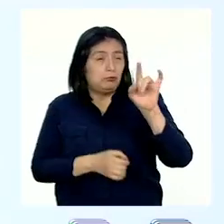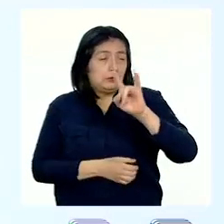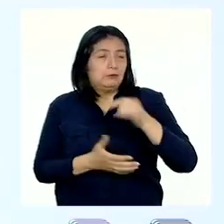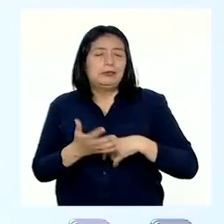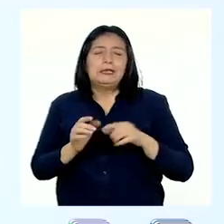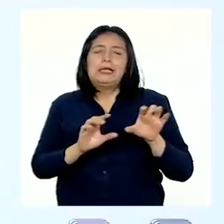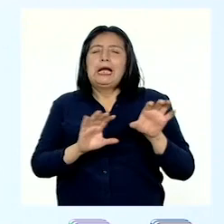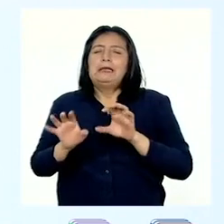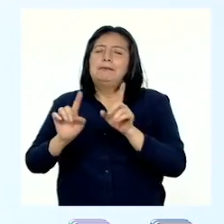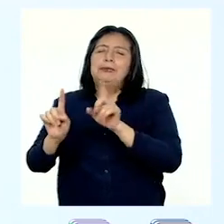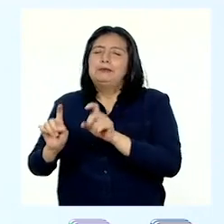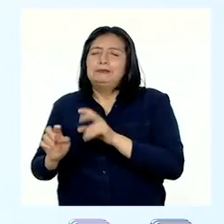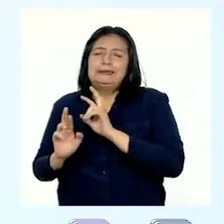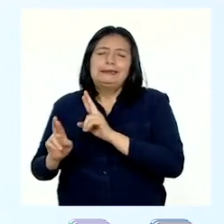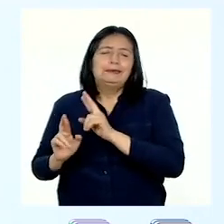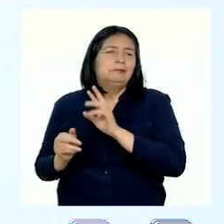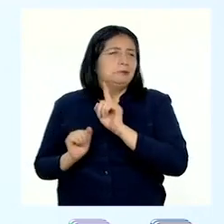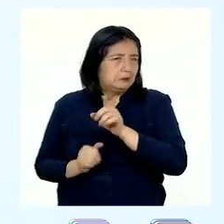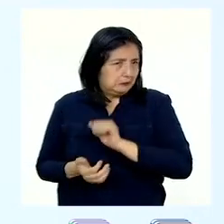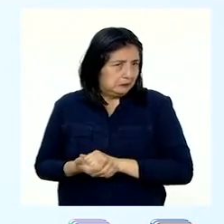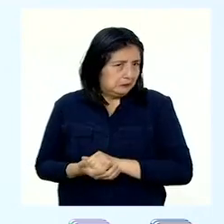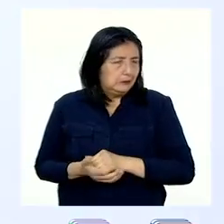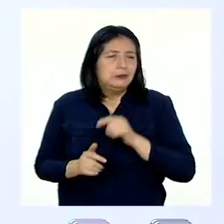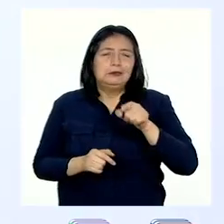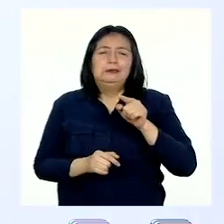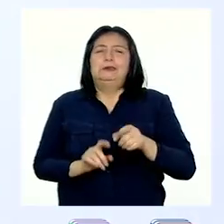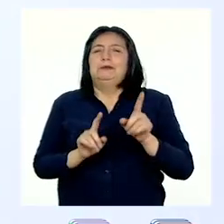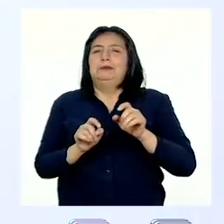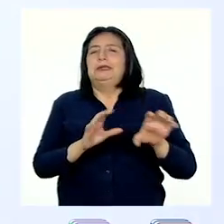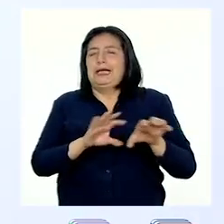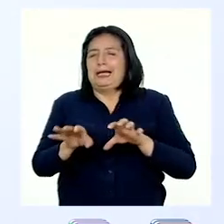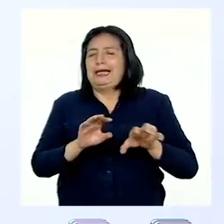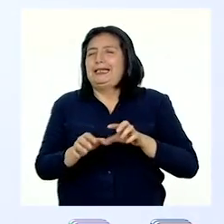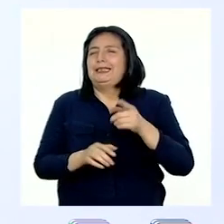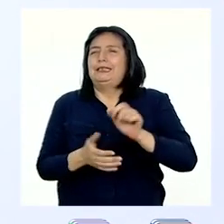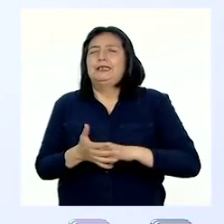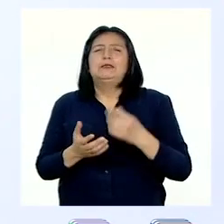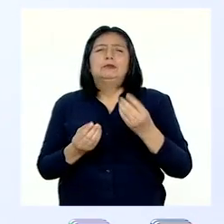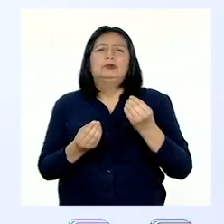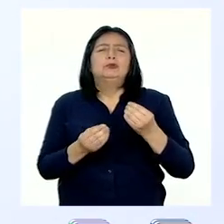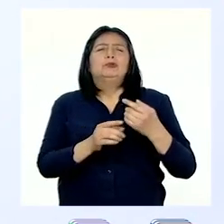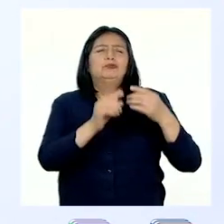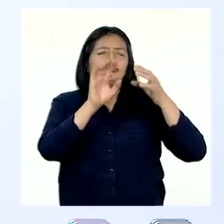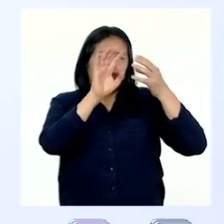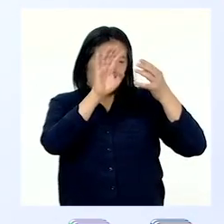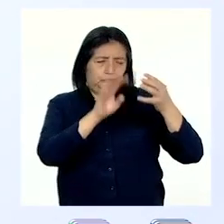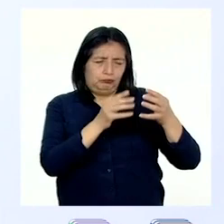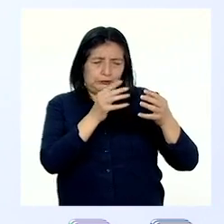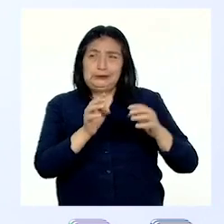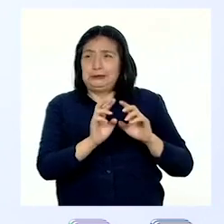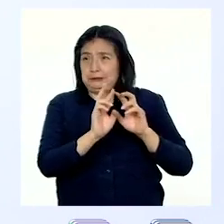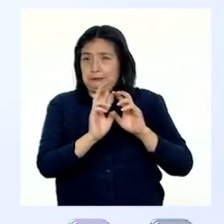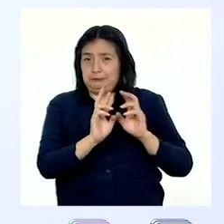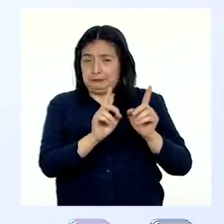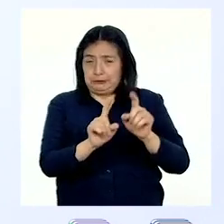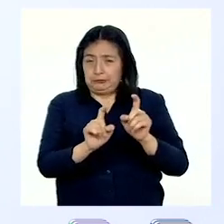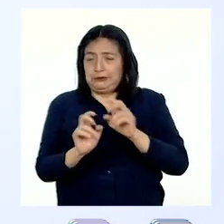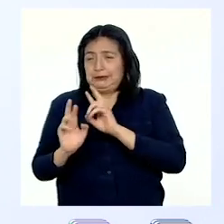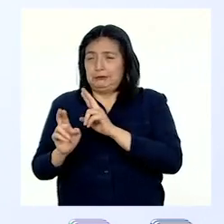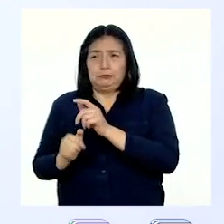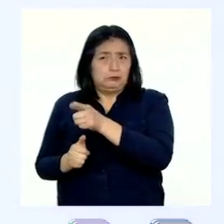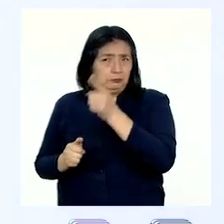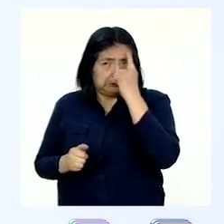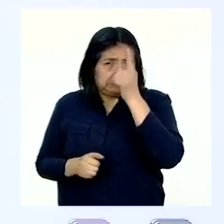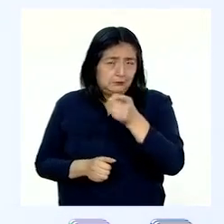hacer preguntas y respuestas y a partir de ellas, elaboraremos un esquema de preguntas y respuestas. ¿Qué les